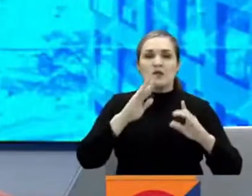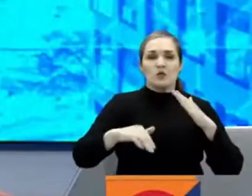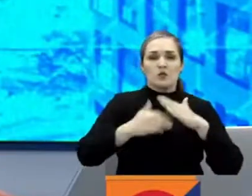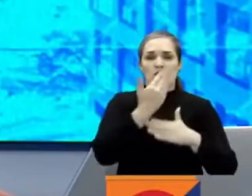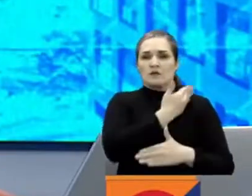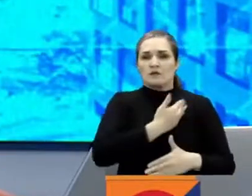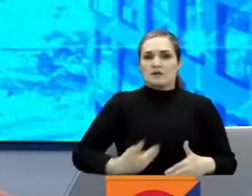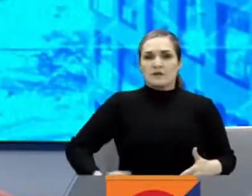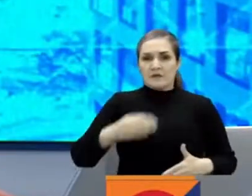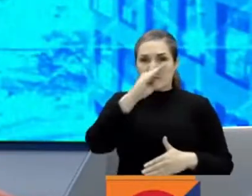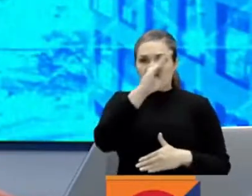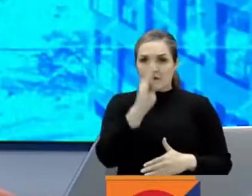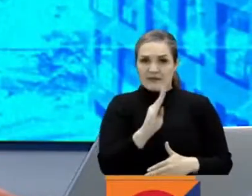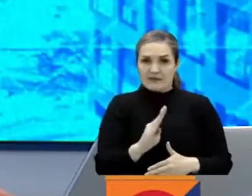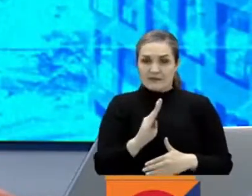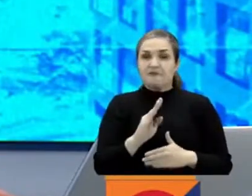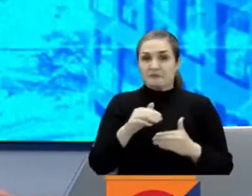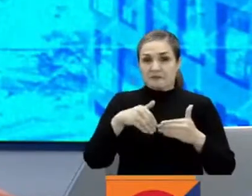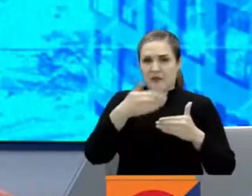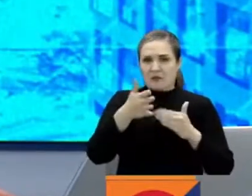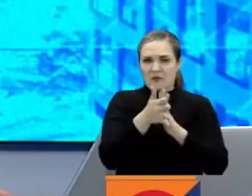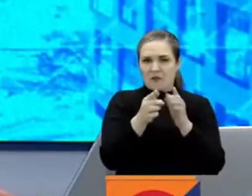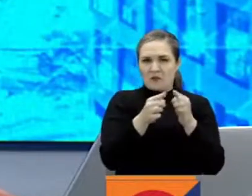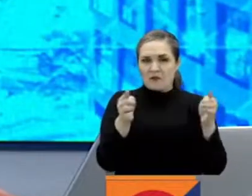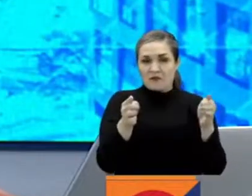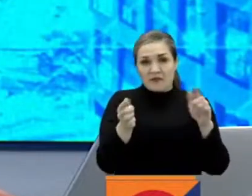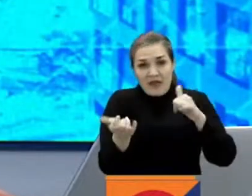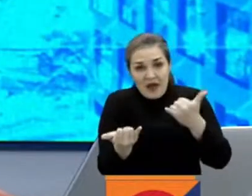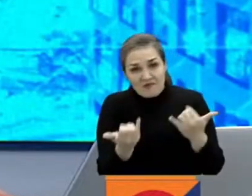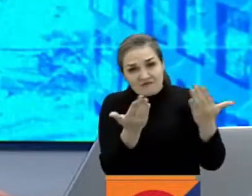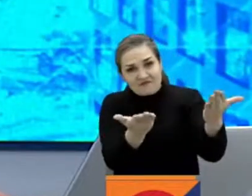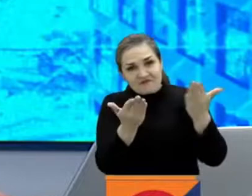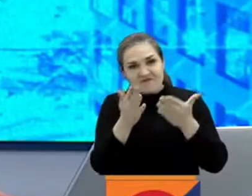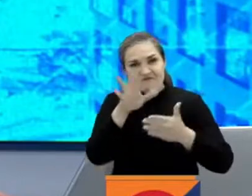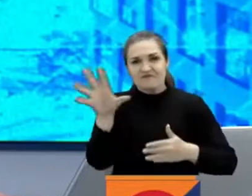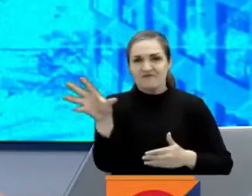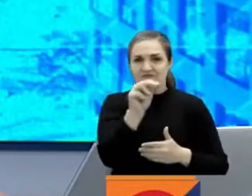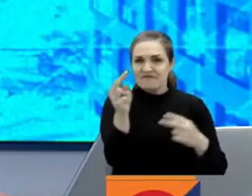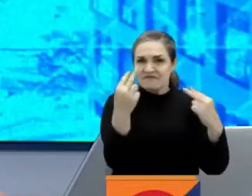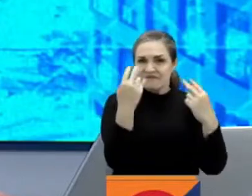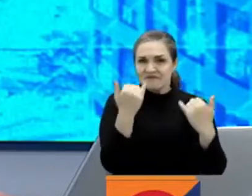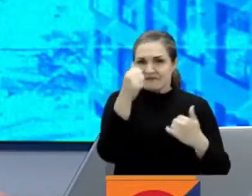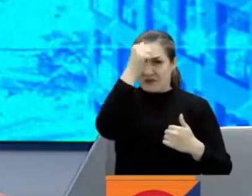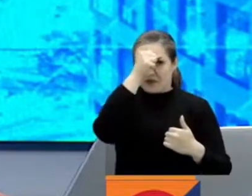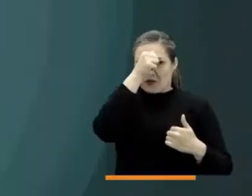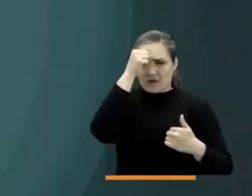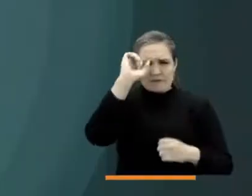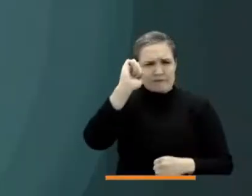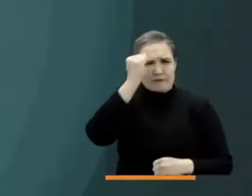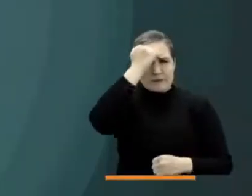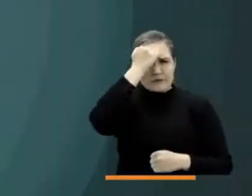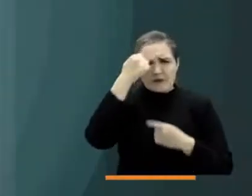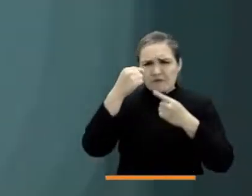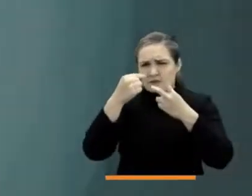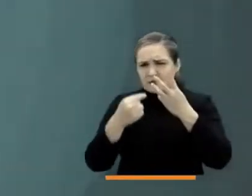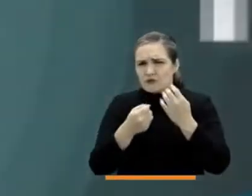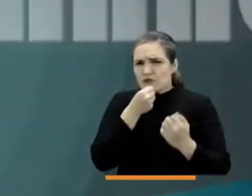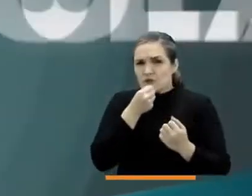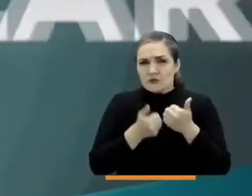Más adelante ampliaremos esta información. Bienvenidos a RTVC Noticias Fin de Semana. Estos son nuestros titulares.